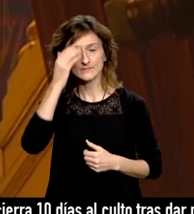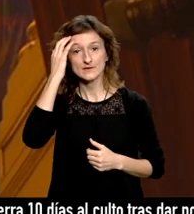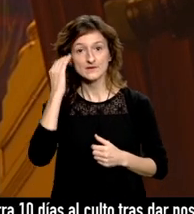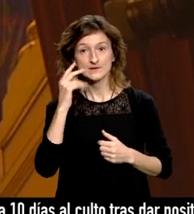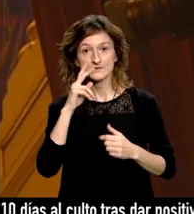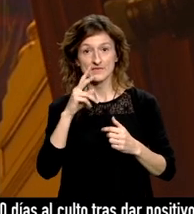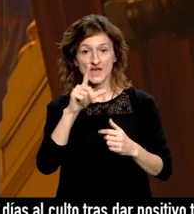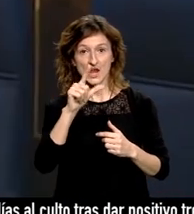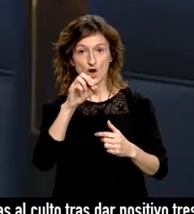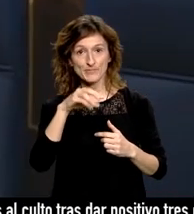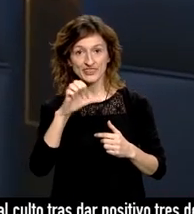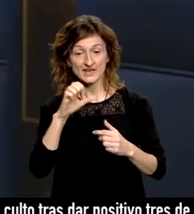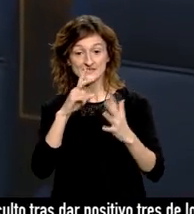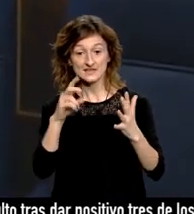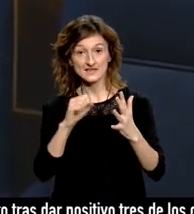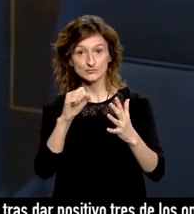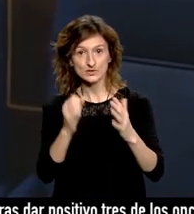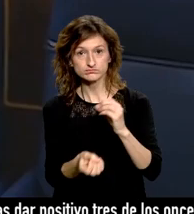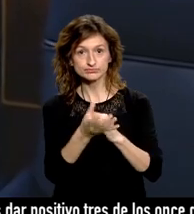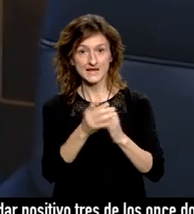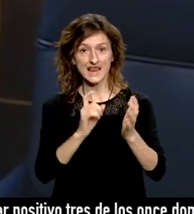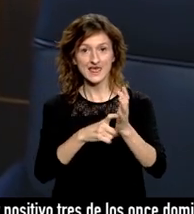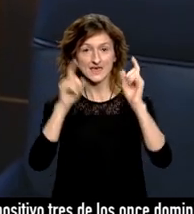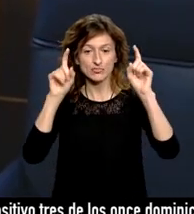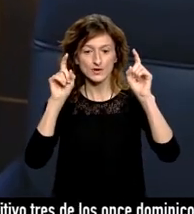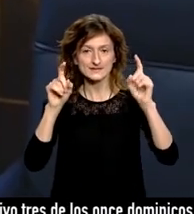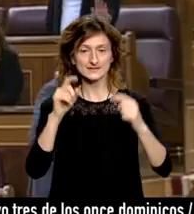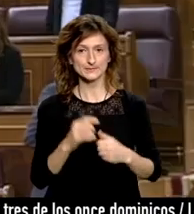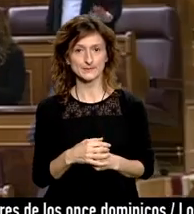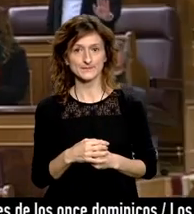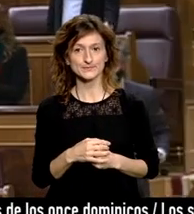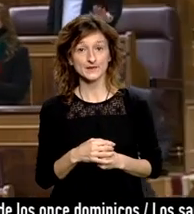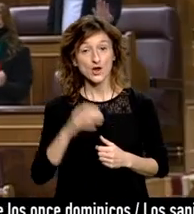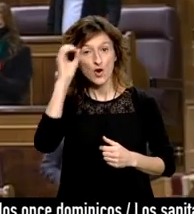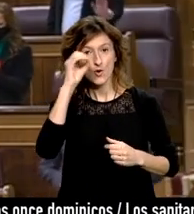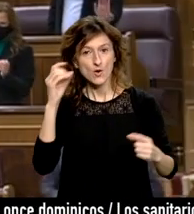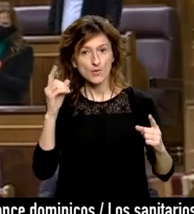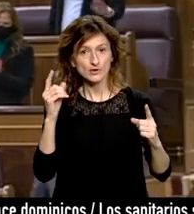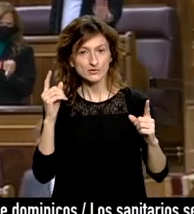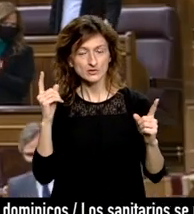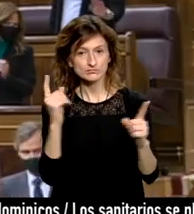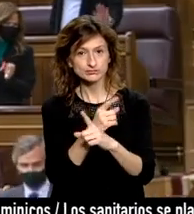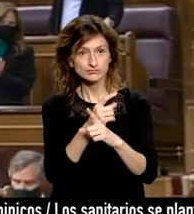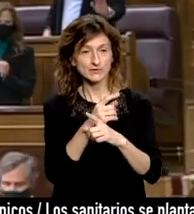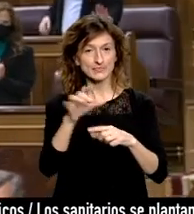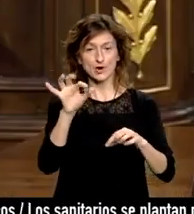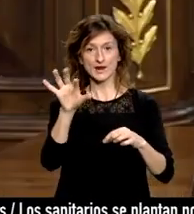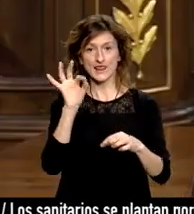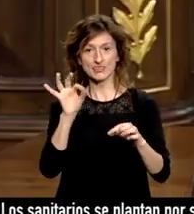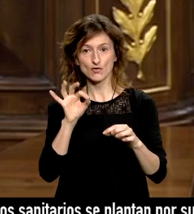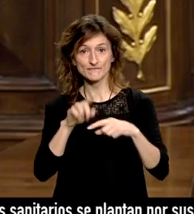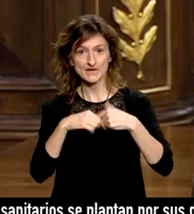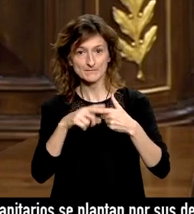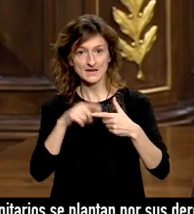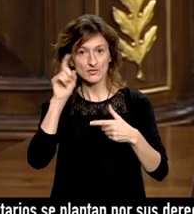7 años después de la LOMCE, nace una nueva ley educativa en medio de la confrontación por el derecho a la elección de centro de las familias. Esta